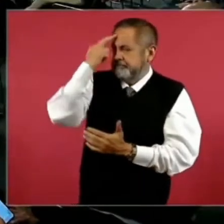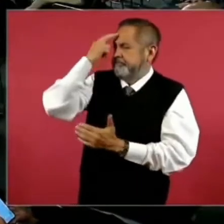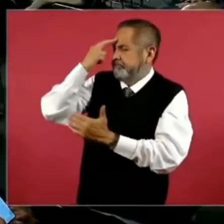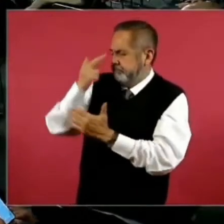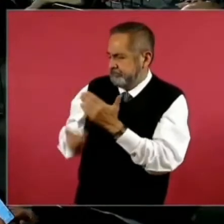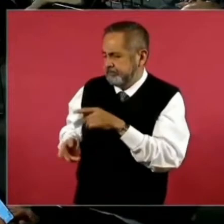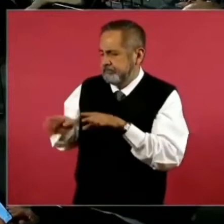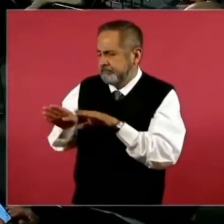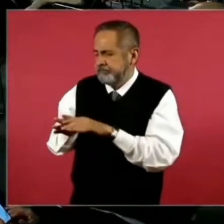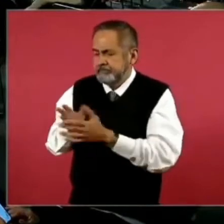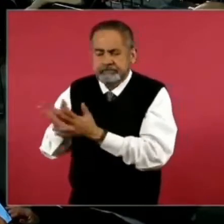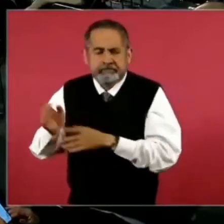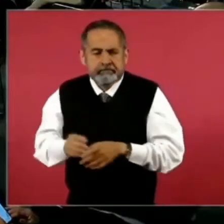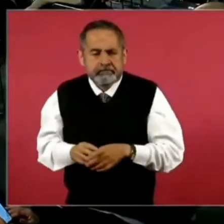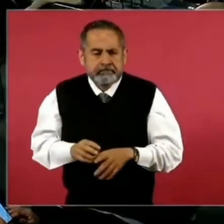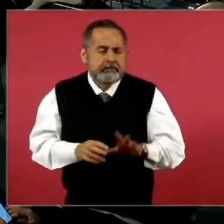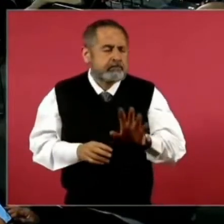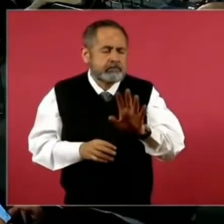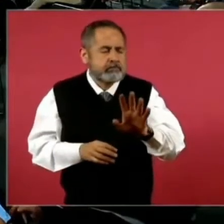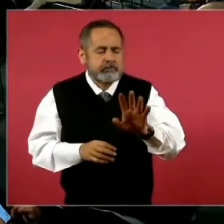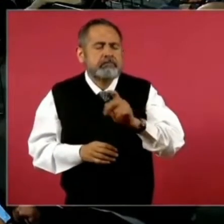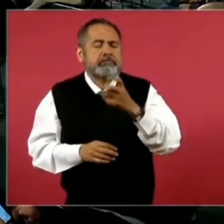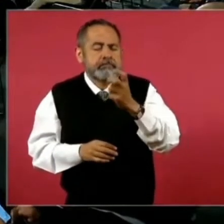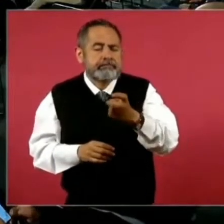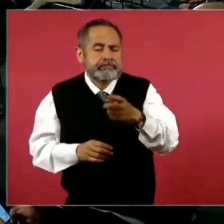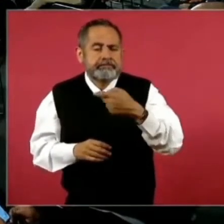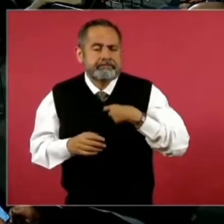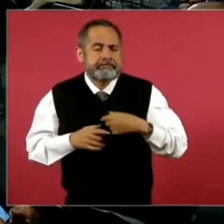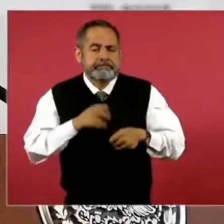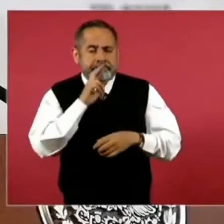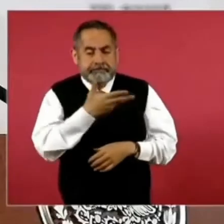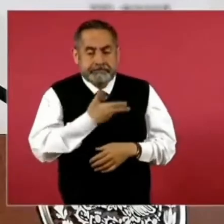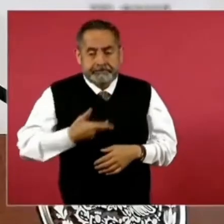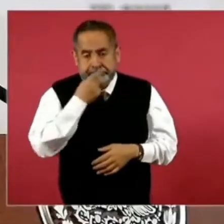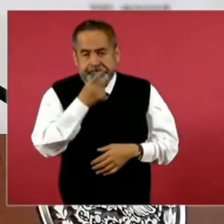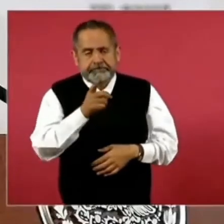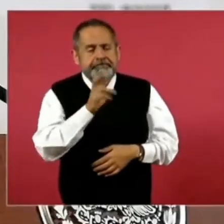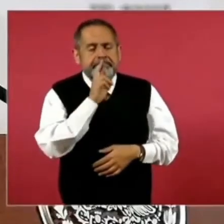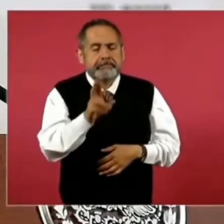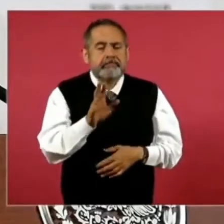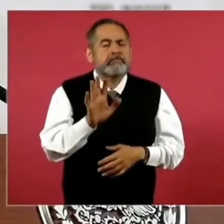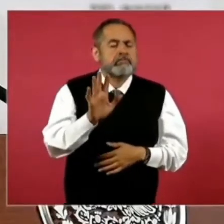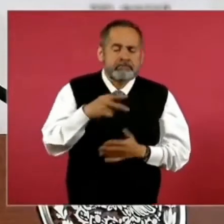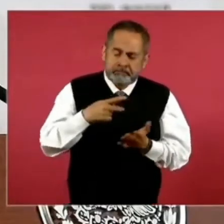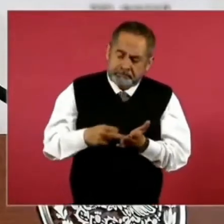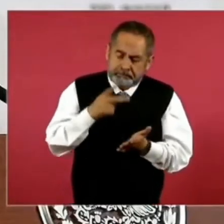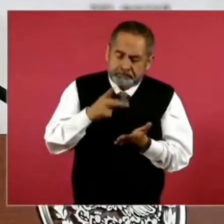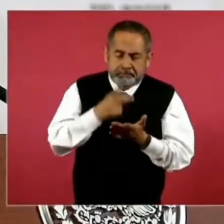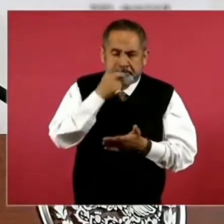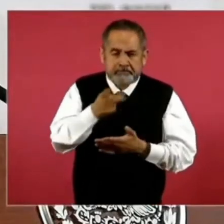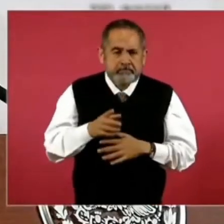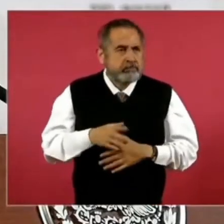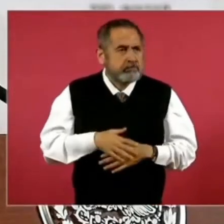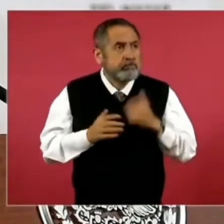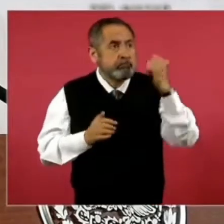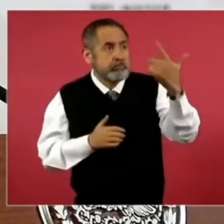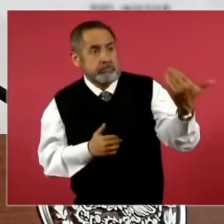habría indicios de la violación a la soberanía. Hay que ver. Nosotros lo hemos dicho, ayudamos.